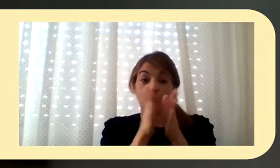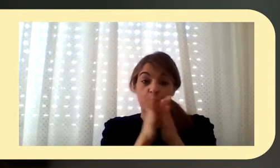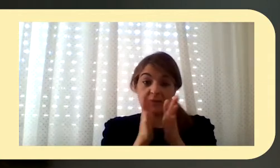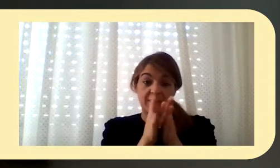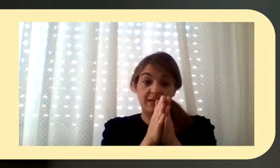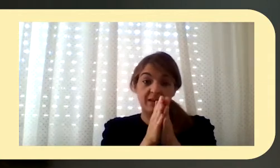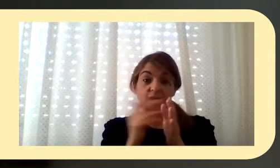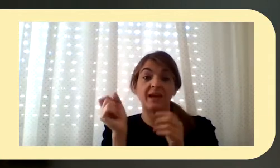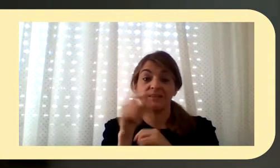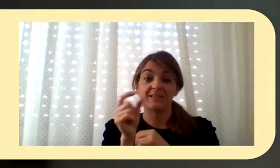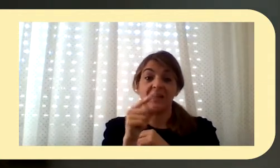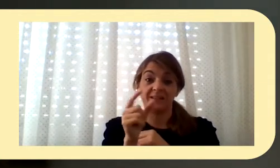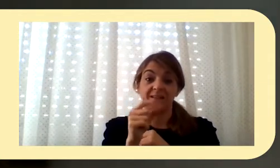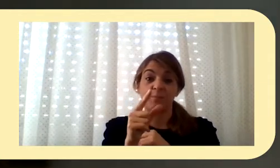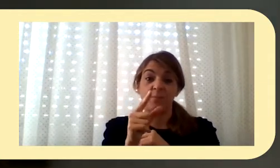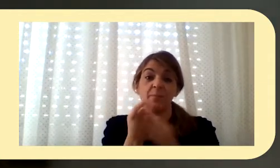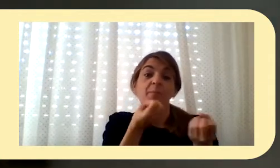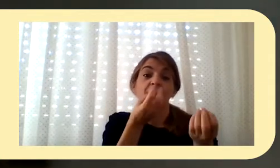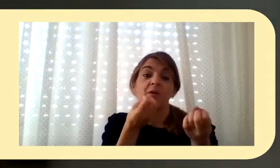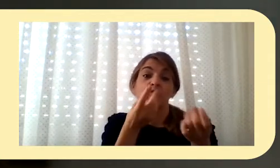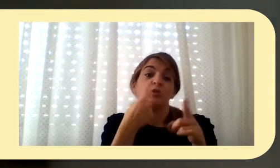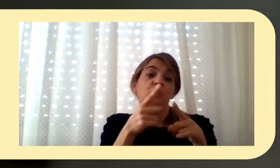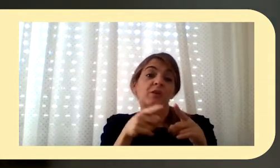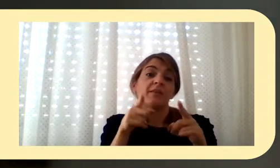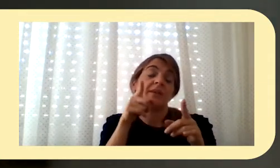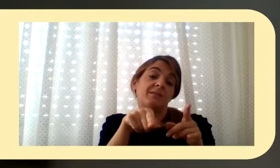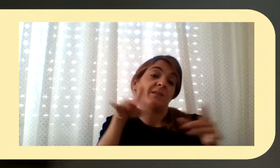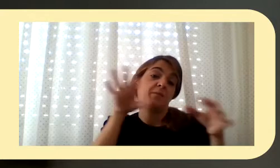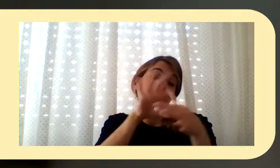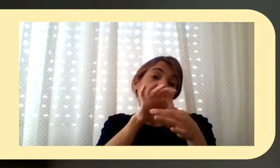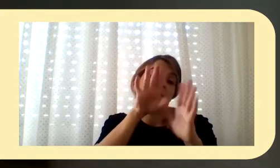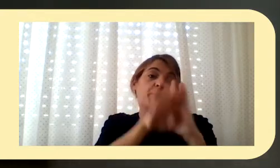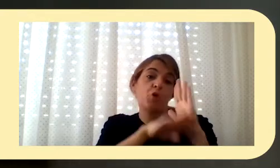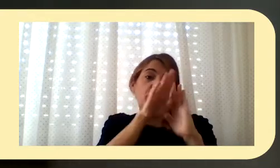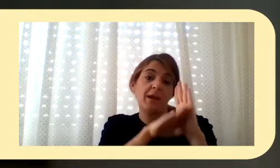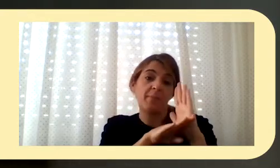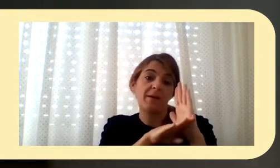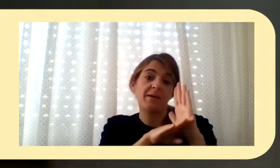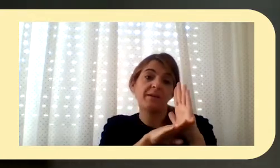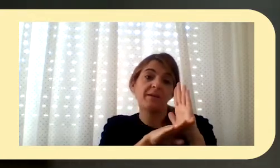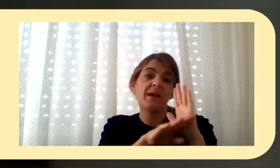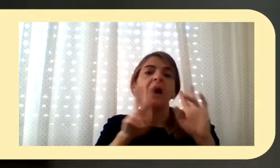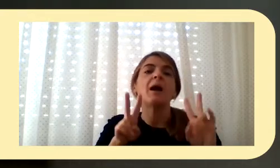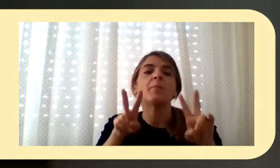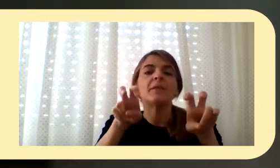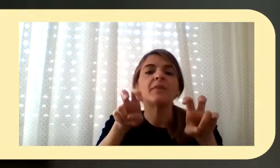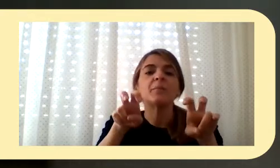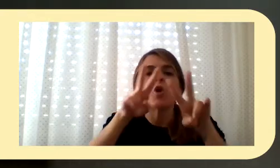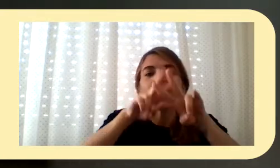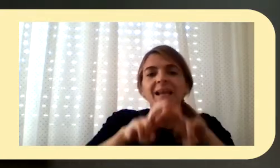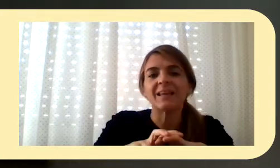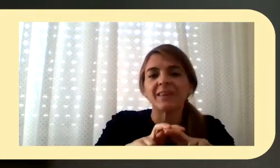chat la información referente a este programa, ¿vale? Los primeros años analizamos en varios